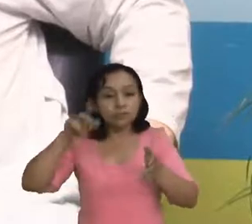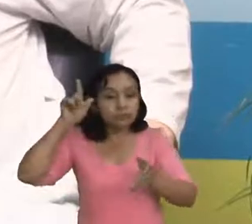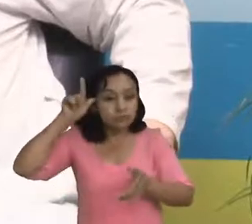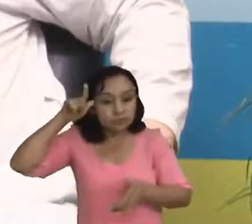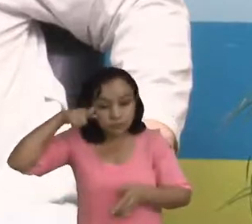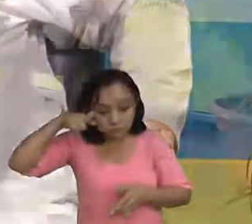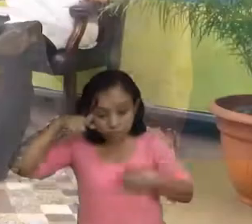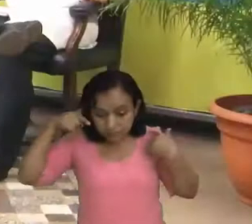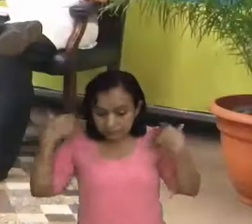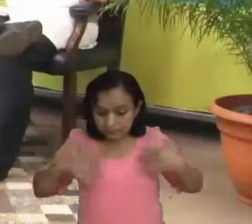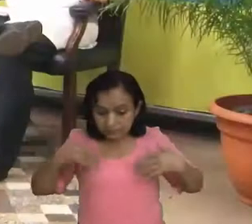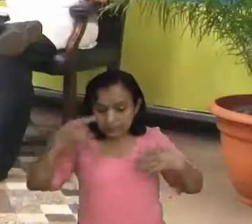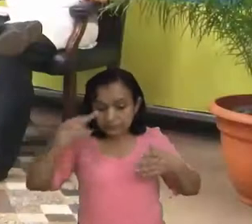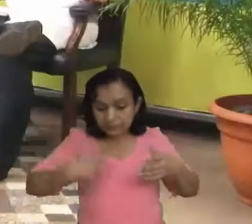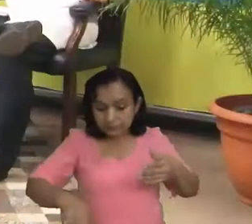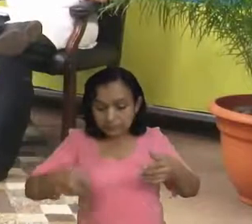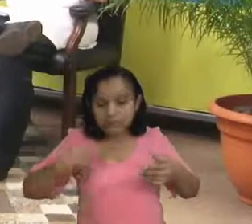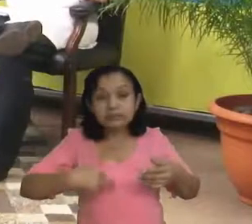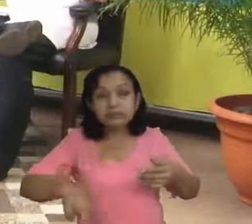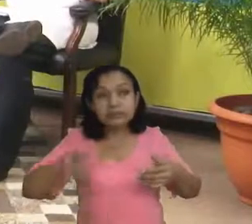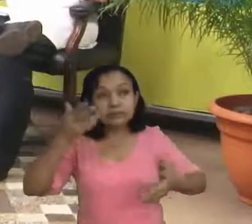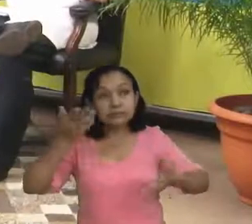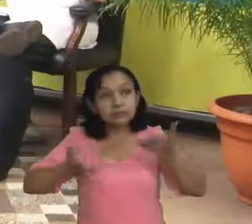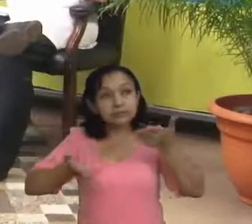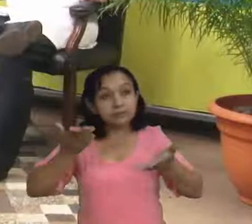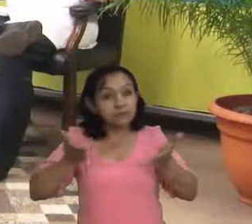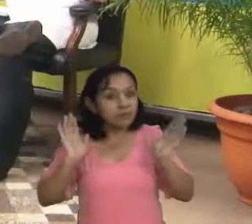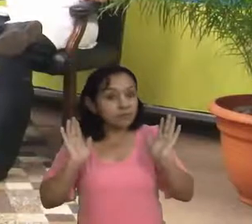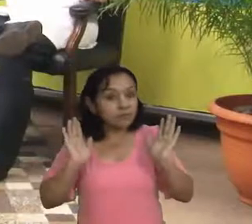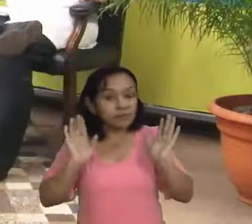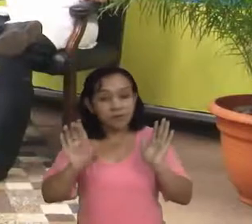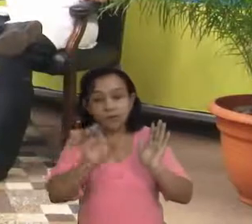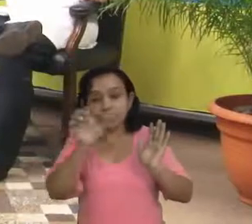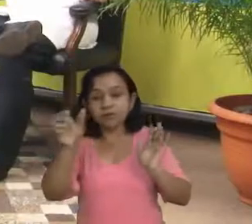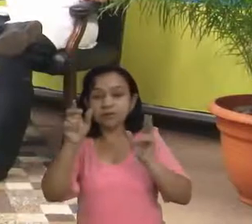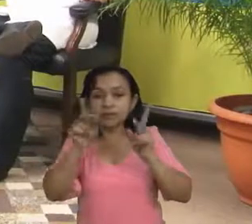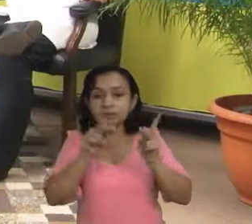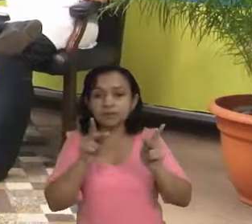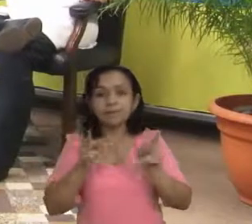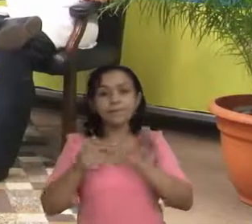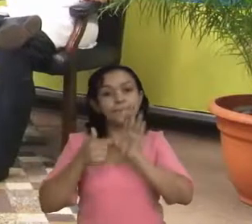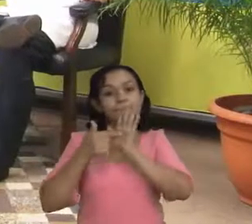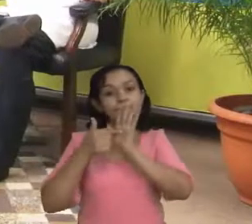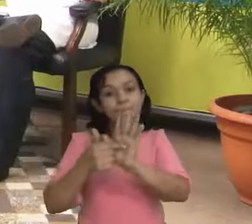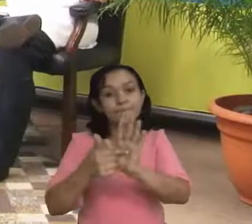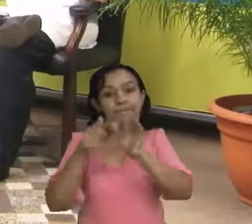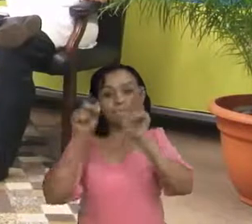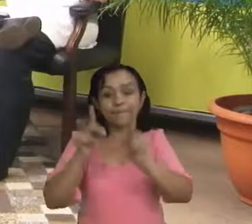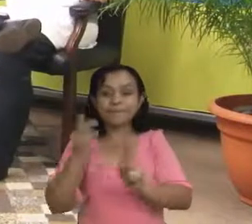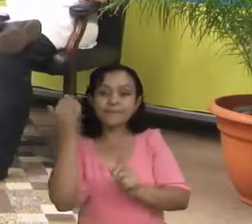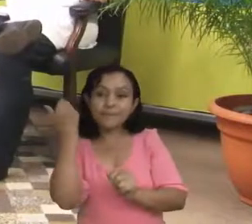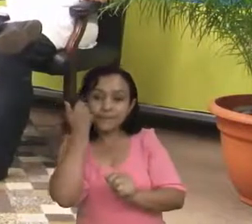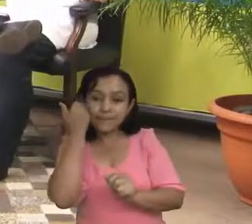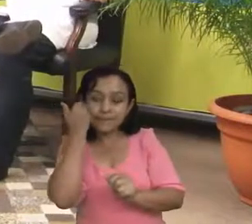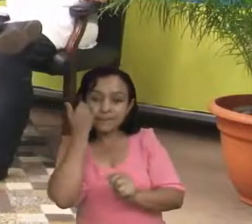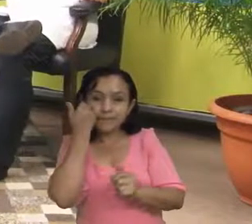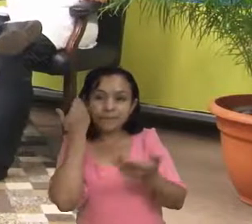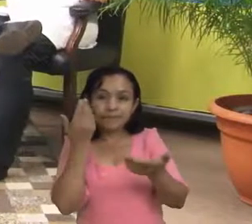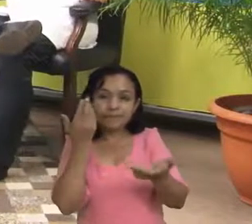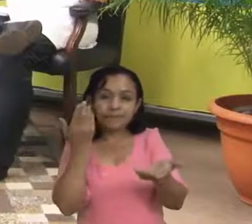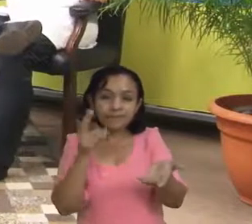presentar. Yeah. ¿Algunos otros síntomas externos, doctor, que pueda presentar el paciente? Por ejemplo, si el paciente padece alguna enfermedad crónica, como